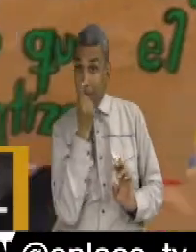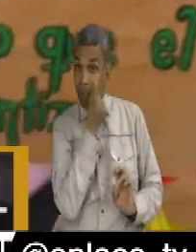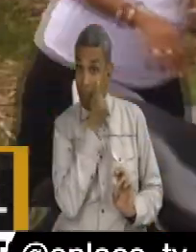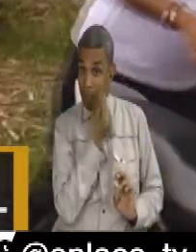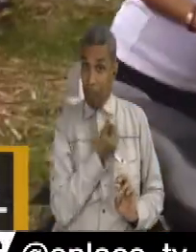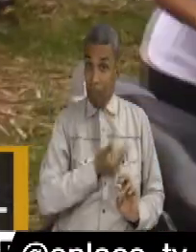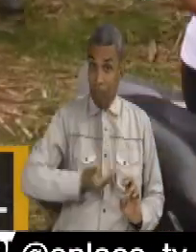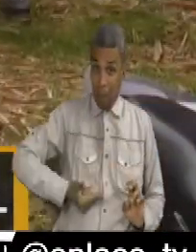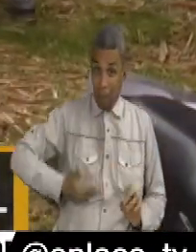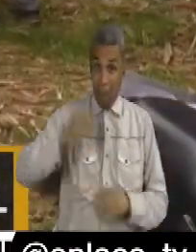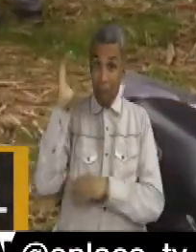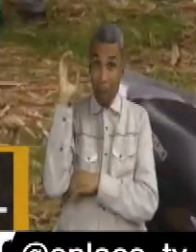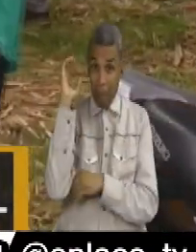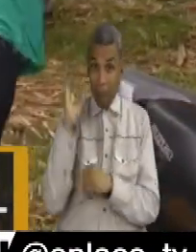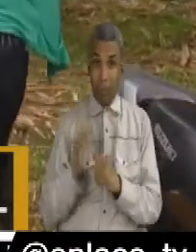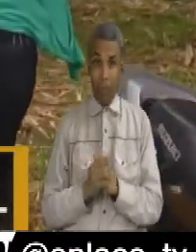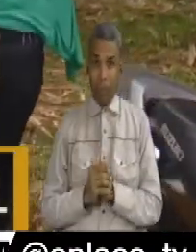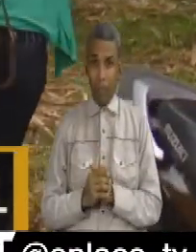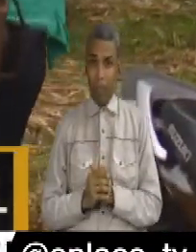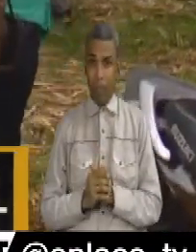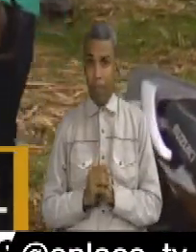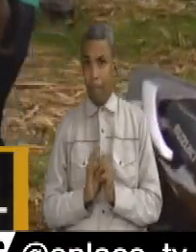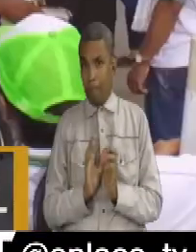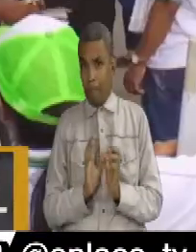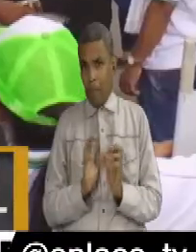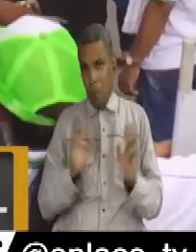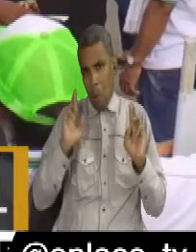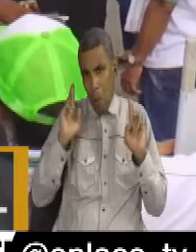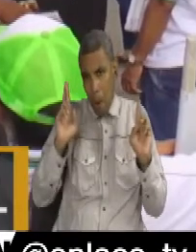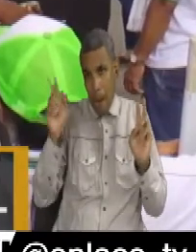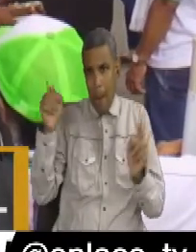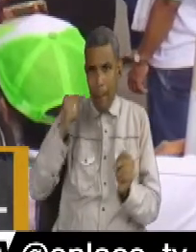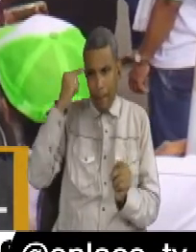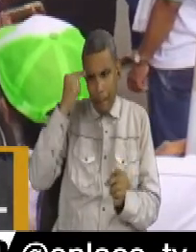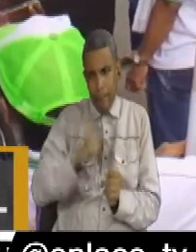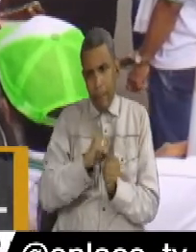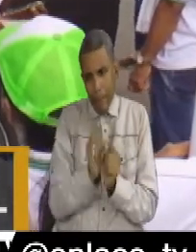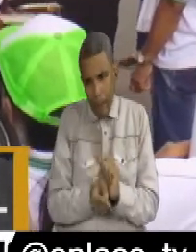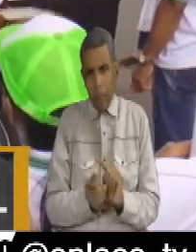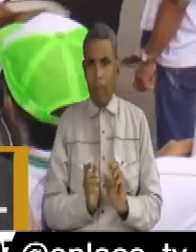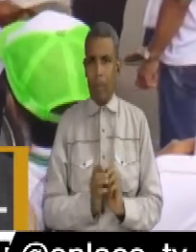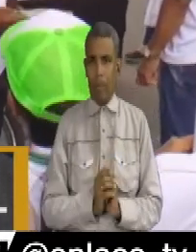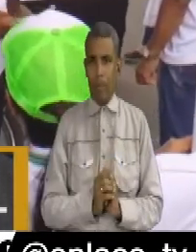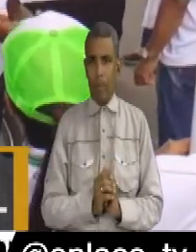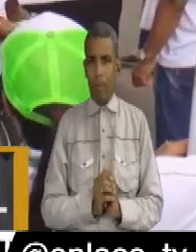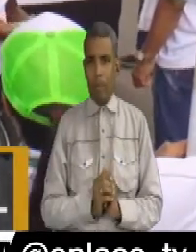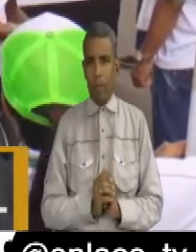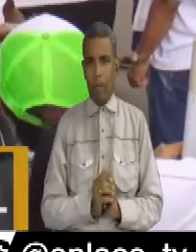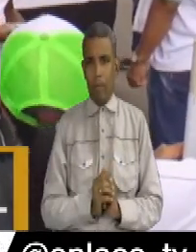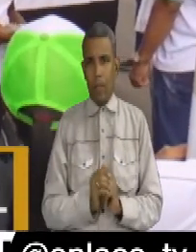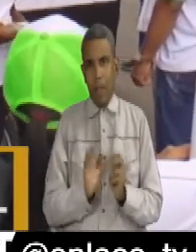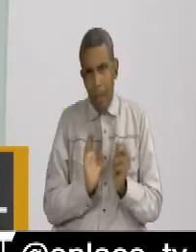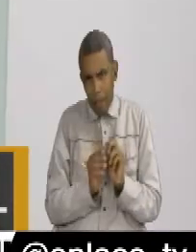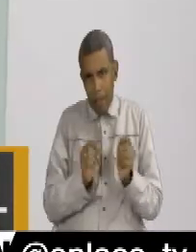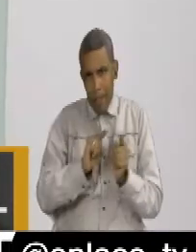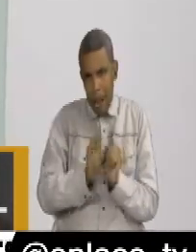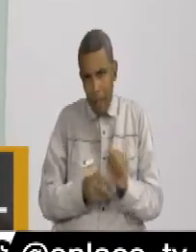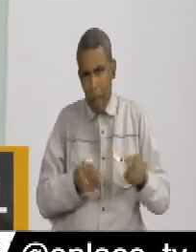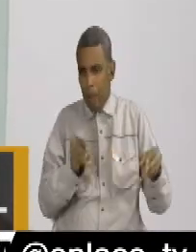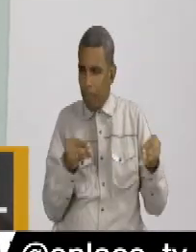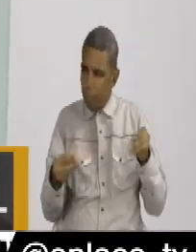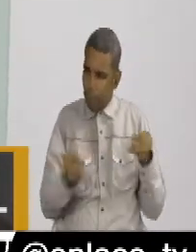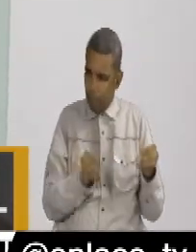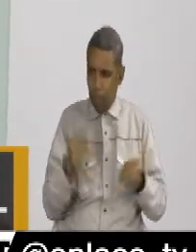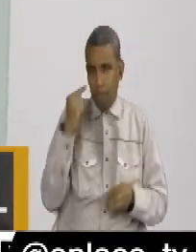los maestros en seguir insistiendo y poniendo en el escenario público ante las comunidades que